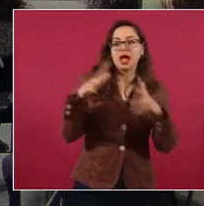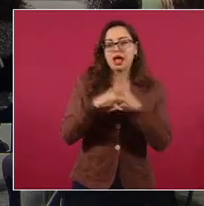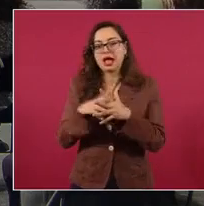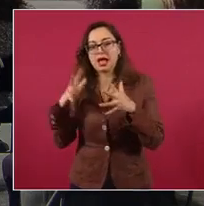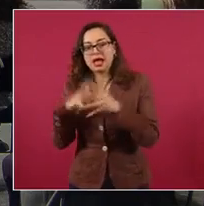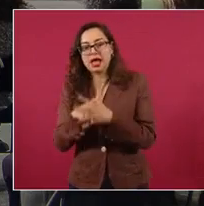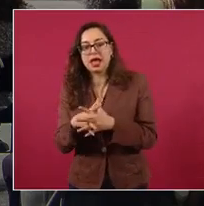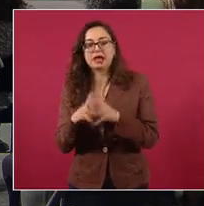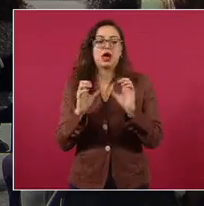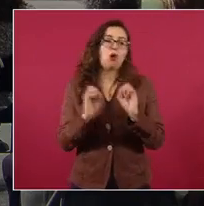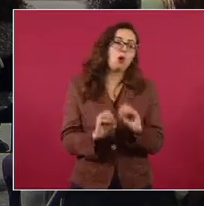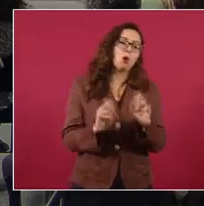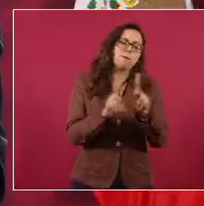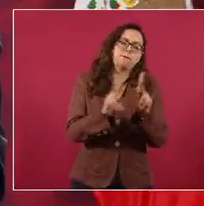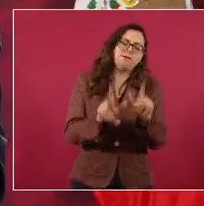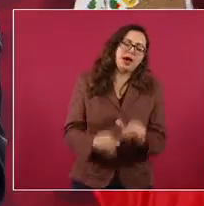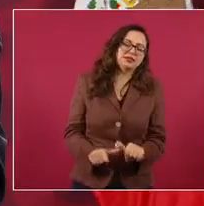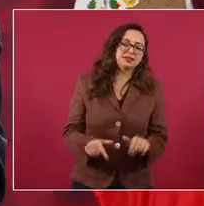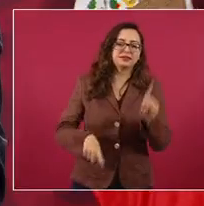o de paz,